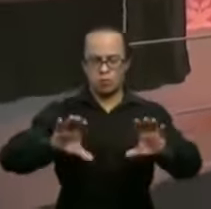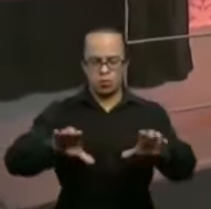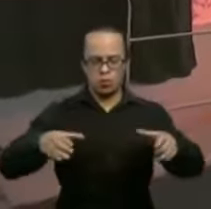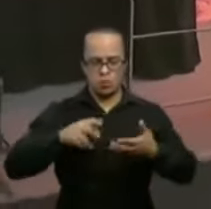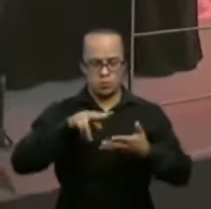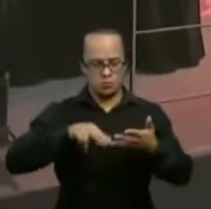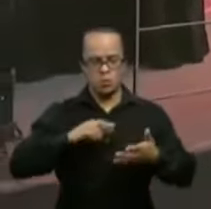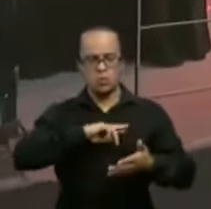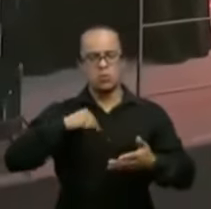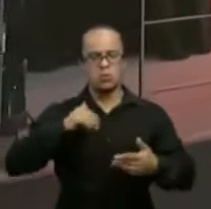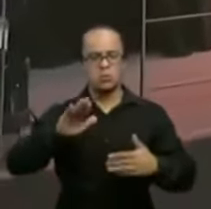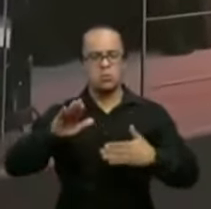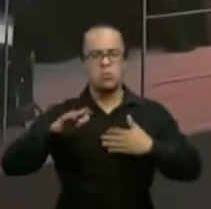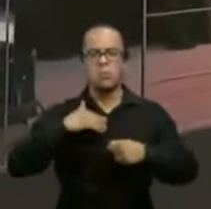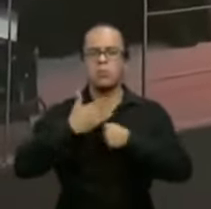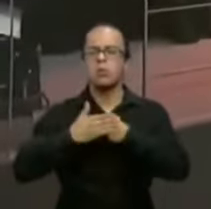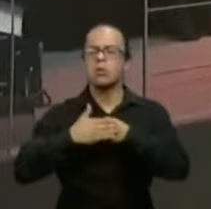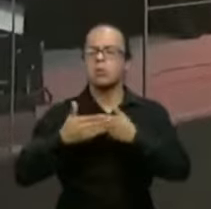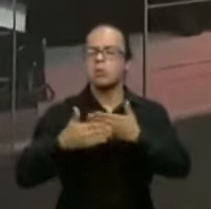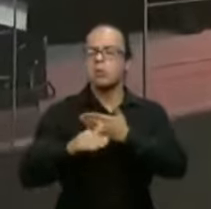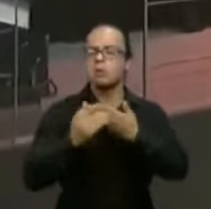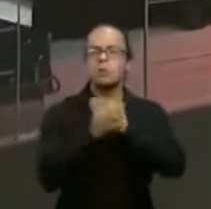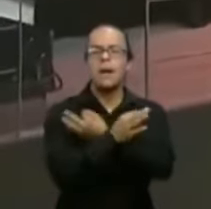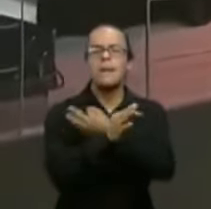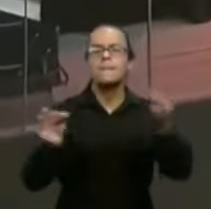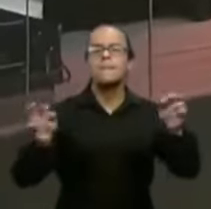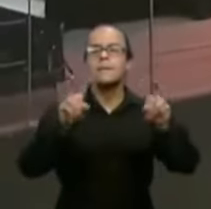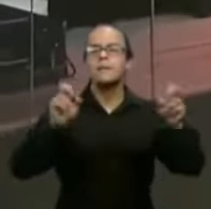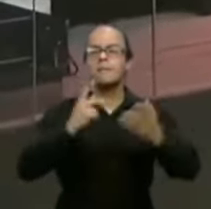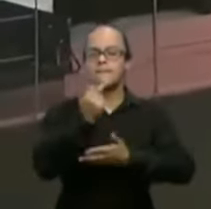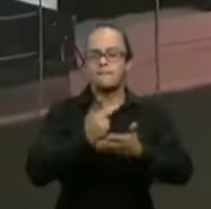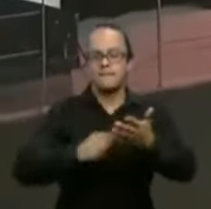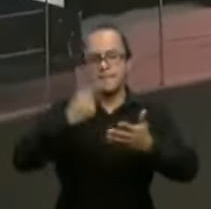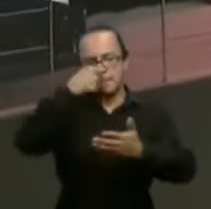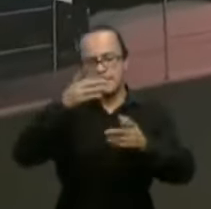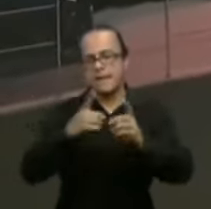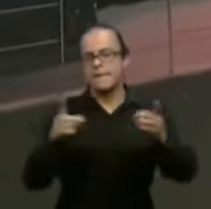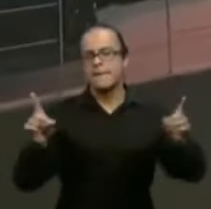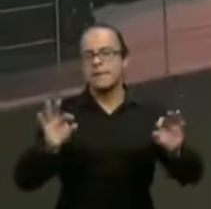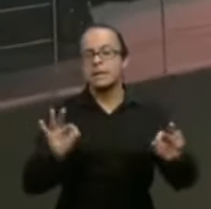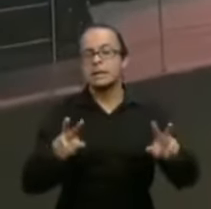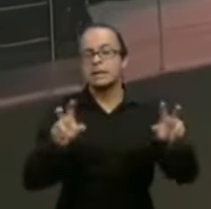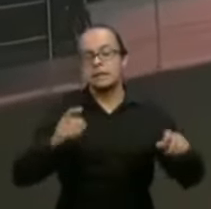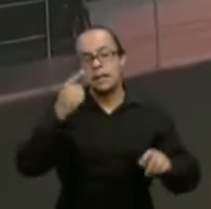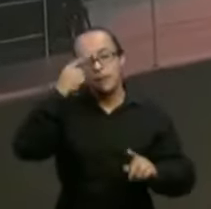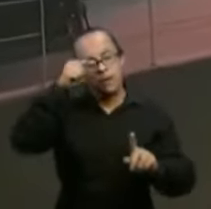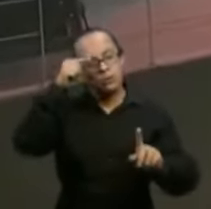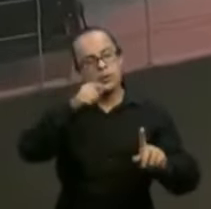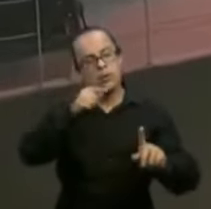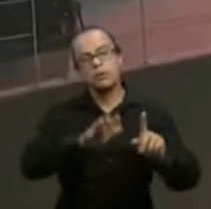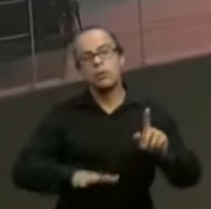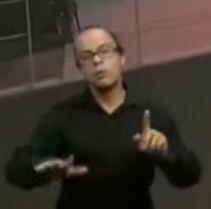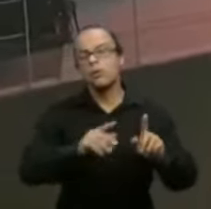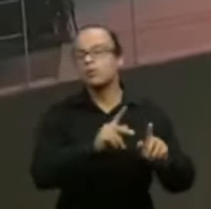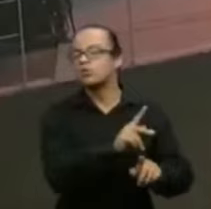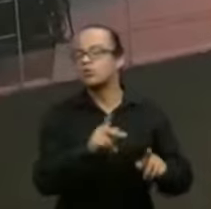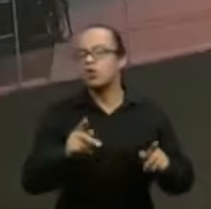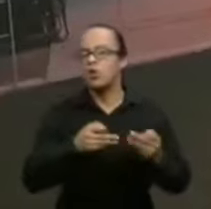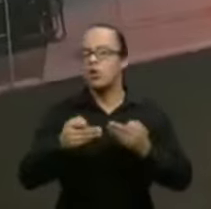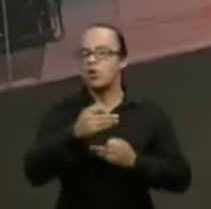cuenta, y en próximas fechas daremos a conocer el plan de desarrollo, en donde verán plasmadas todas las